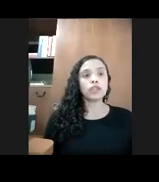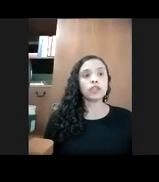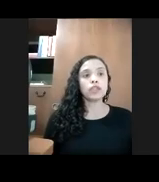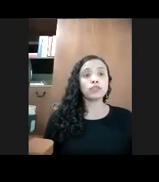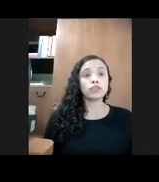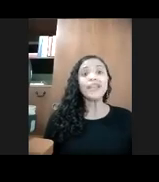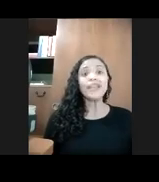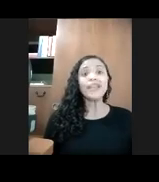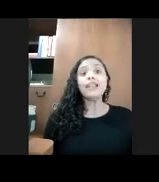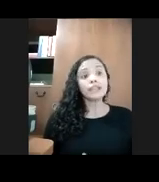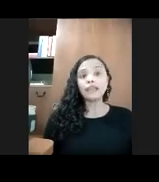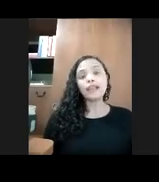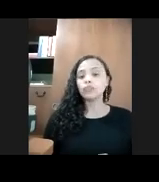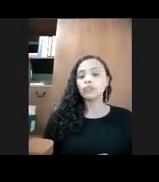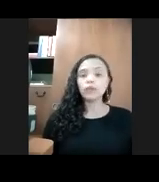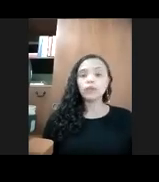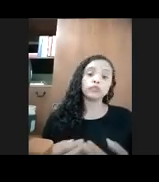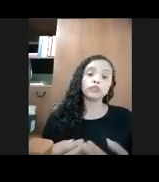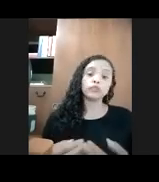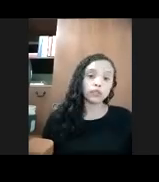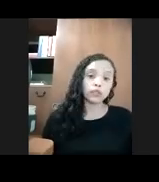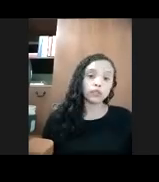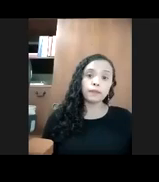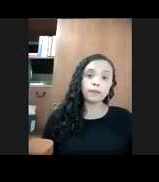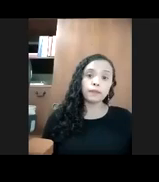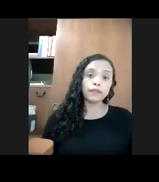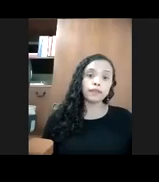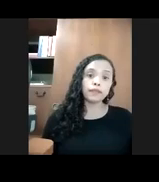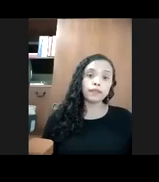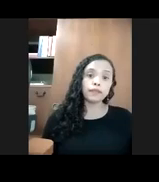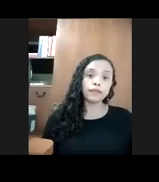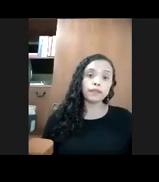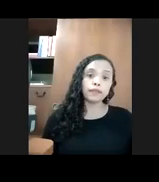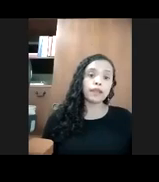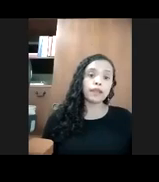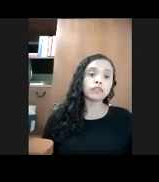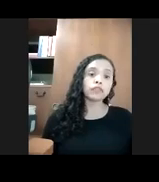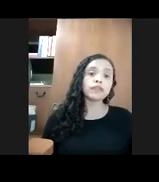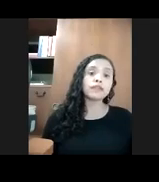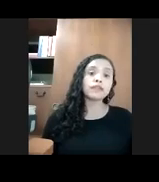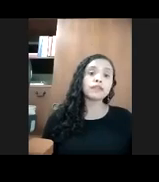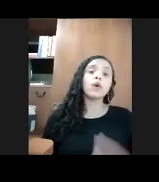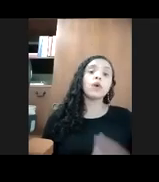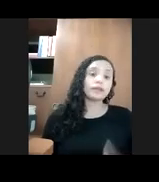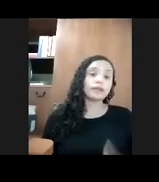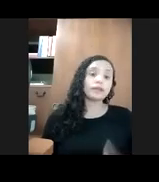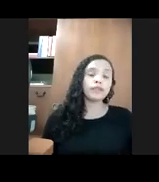La identidad de las personas encuestadas ha sido resguardada por Convite. Nosotros protegemos la identidad de las personas y no